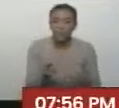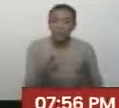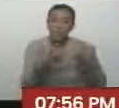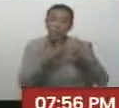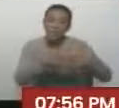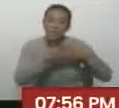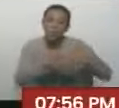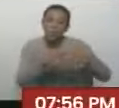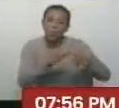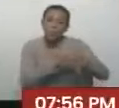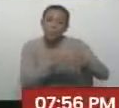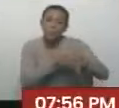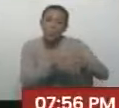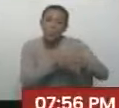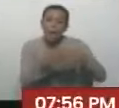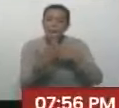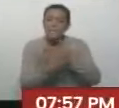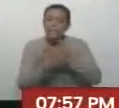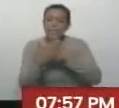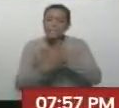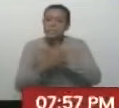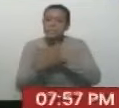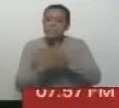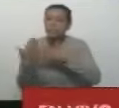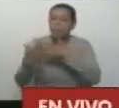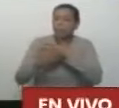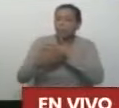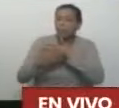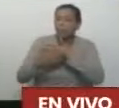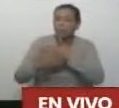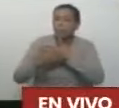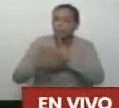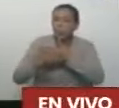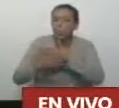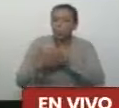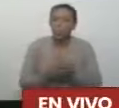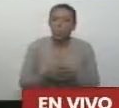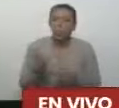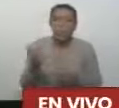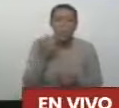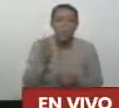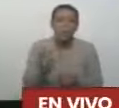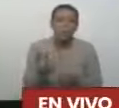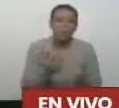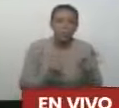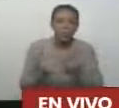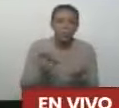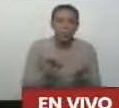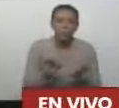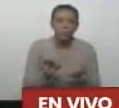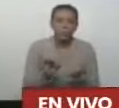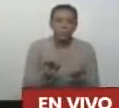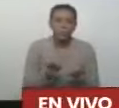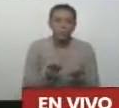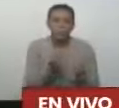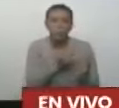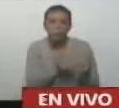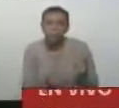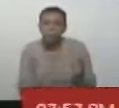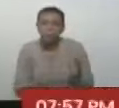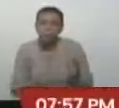industria sensorizada, es la representación de una industria de salsa de tomate. Va mucho tomate en una cinta transportadora, va como que uno verde lo envía para un